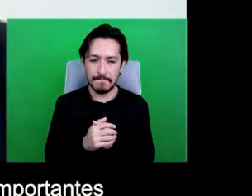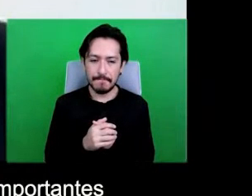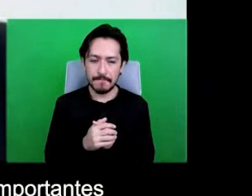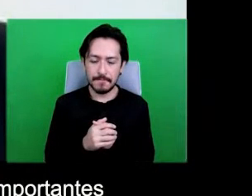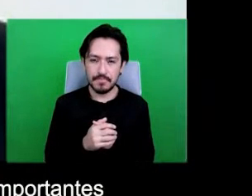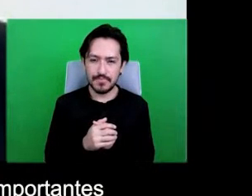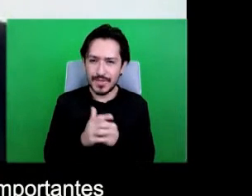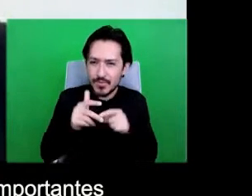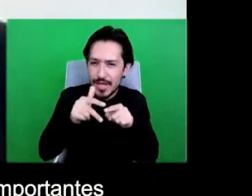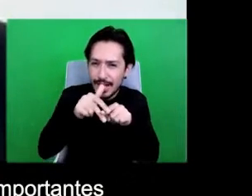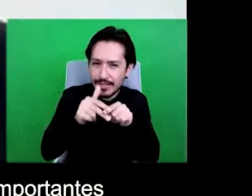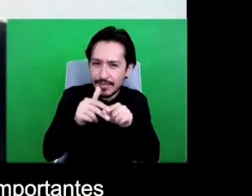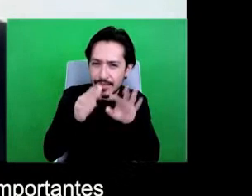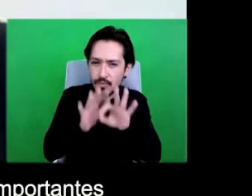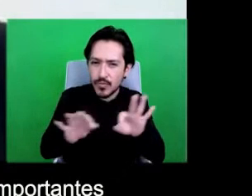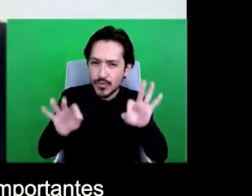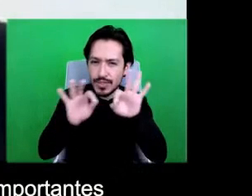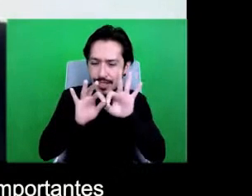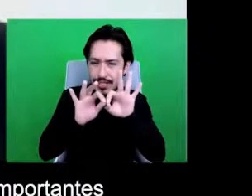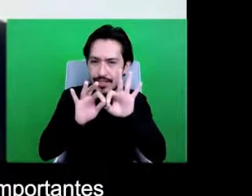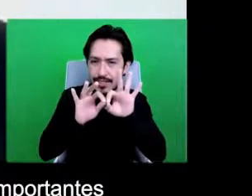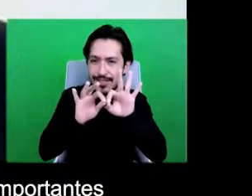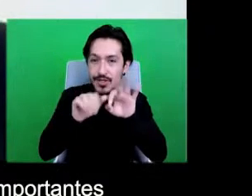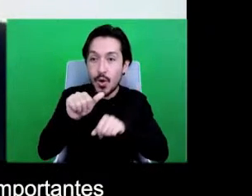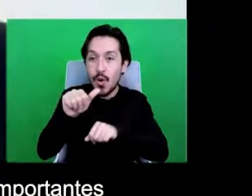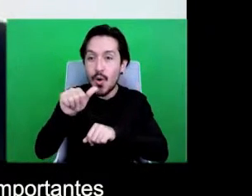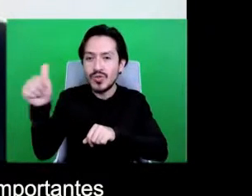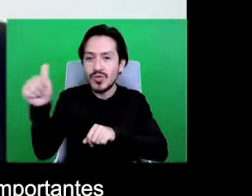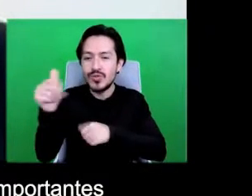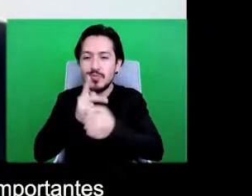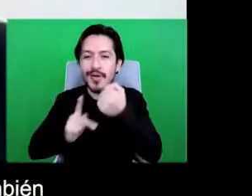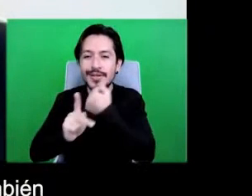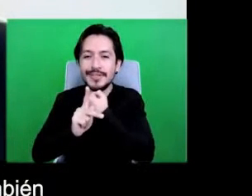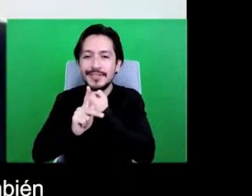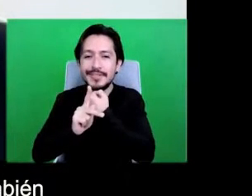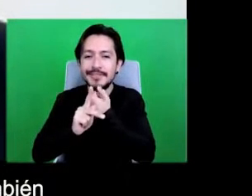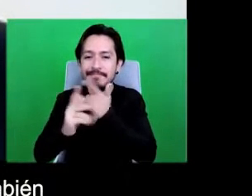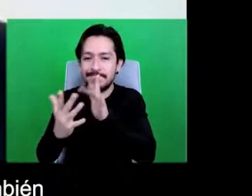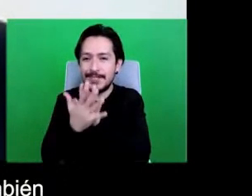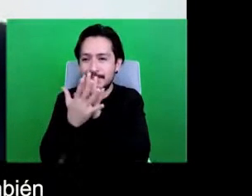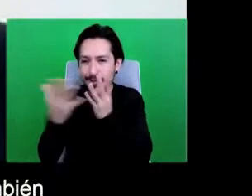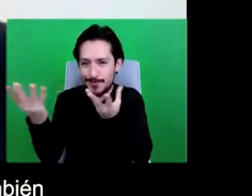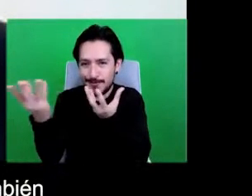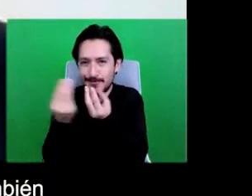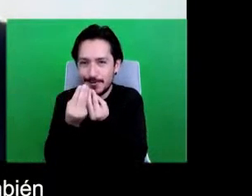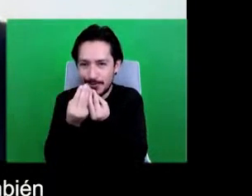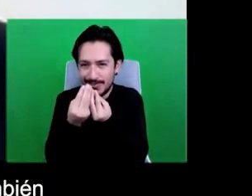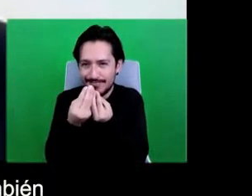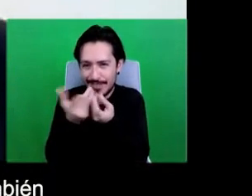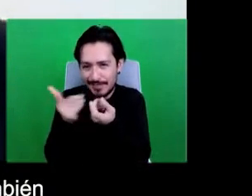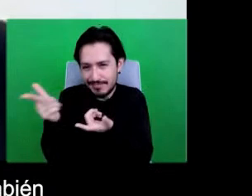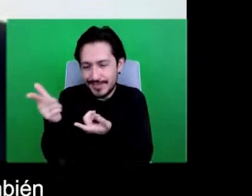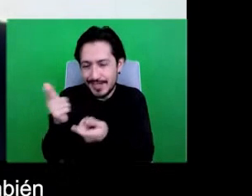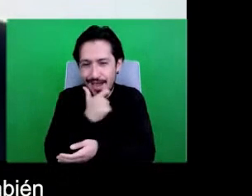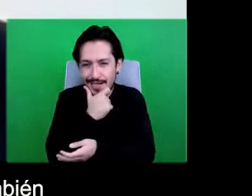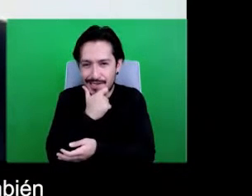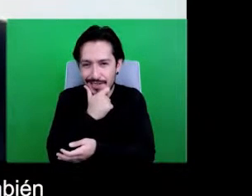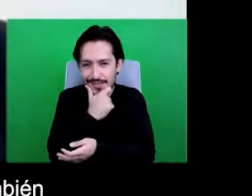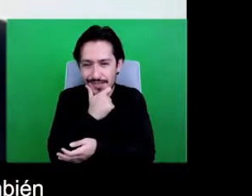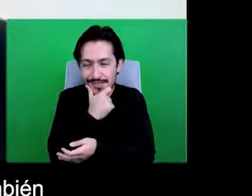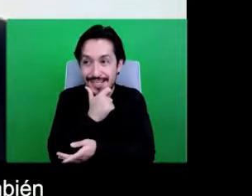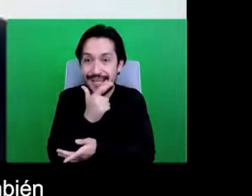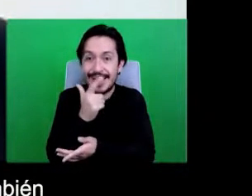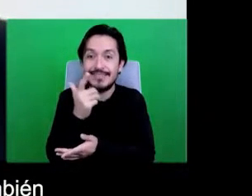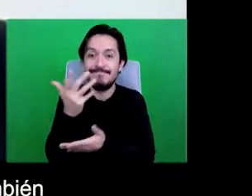participó otro país, que fue en este caso Inglaterra, y que ahí nos da un conocimiento de cómo también en los países